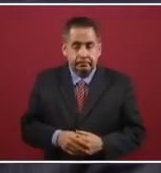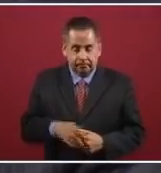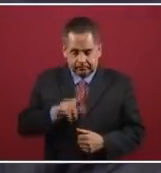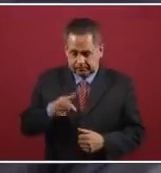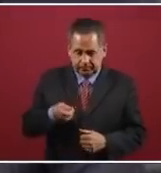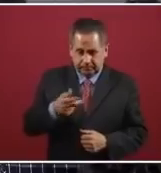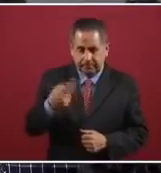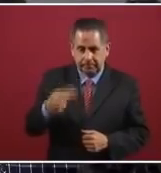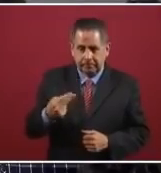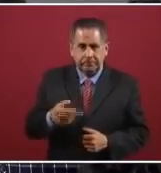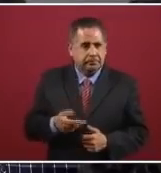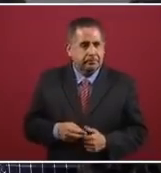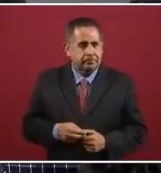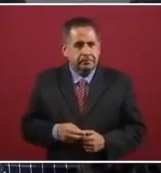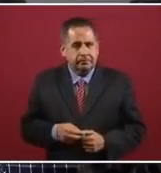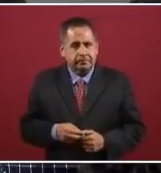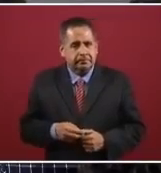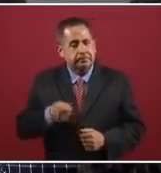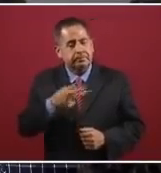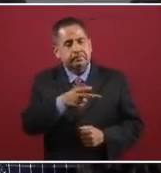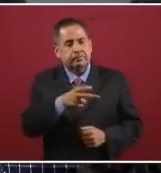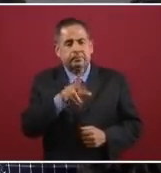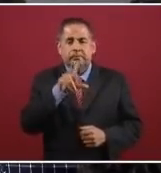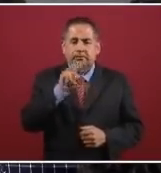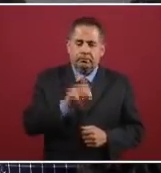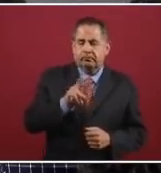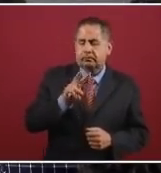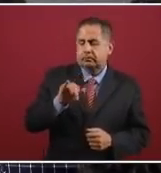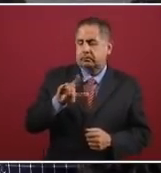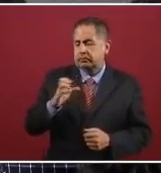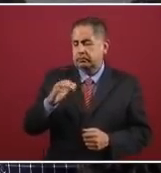llamó la no violencia.